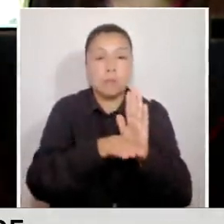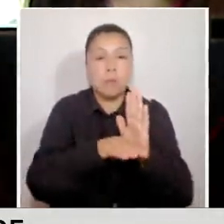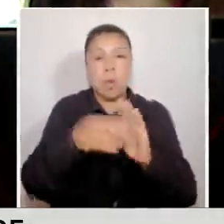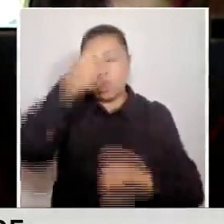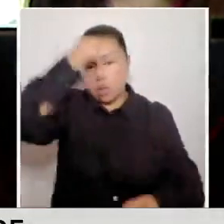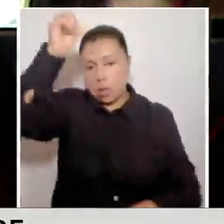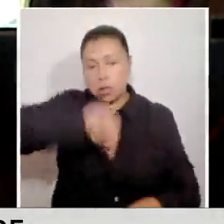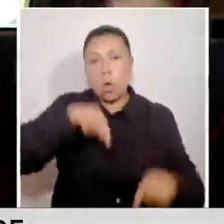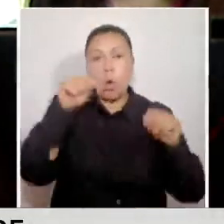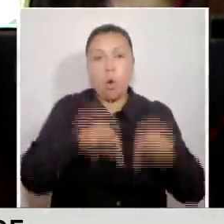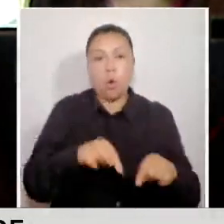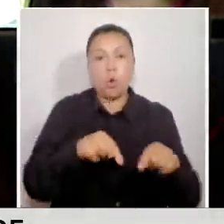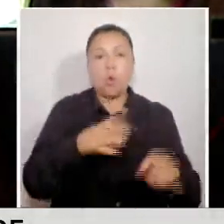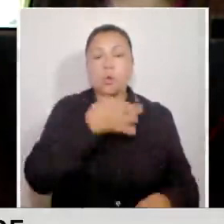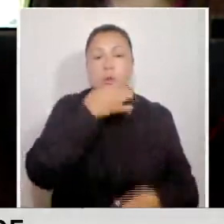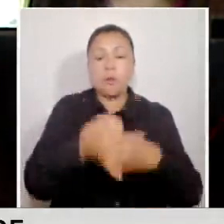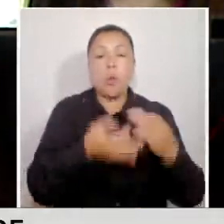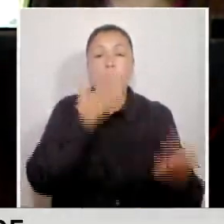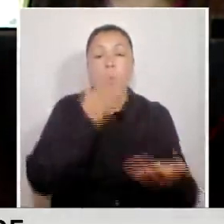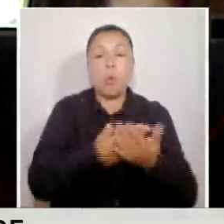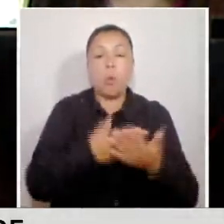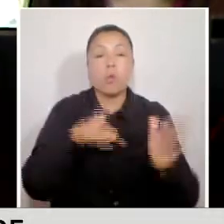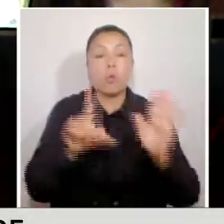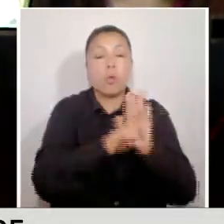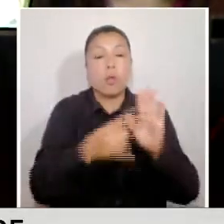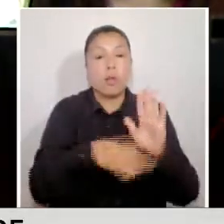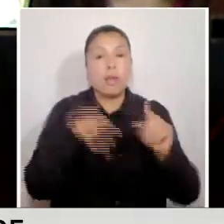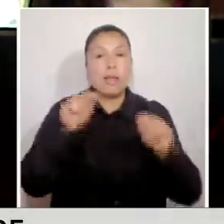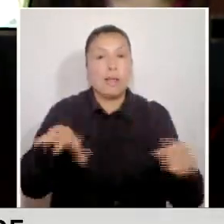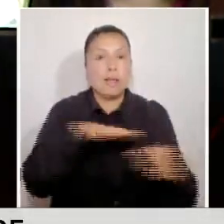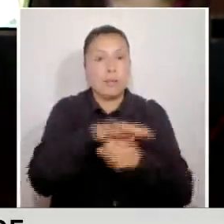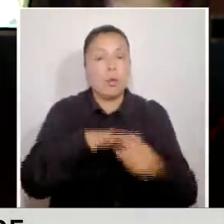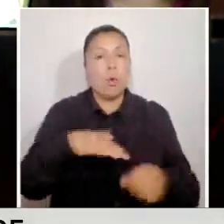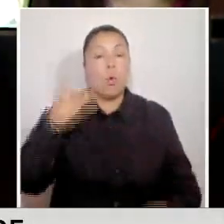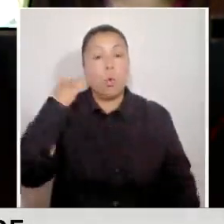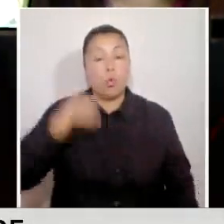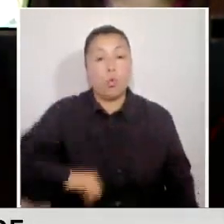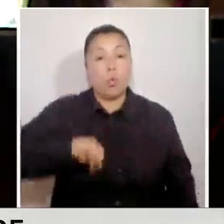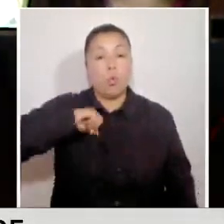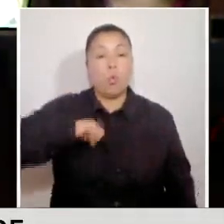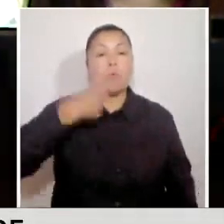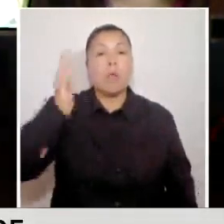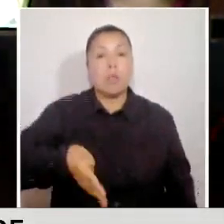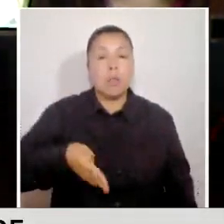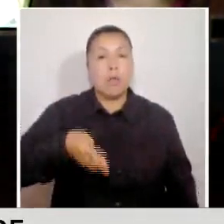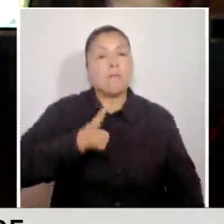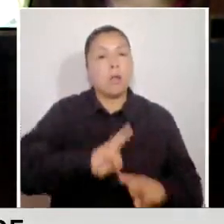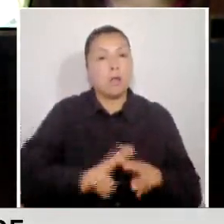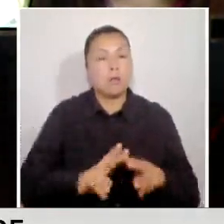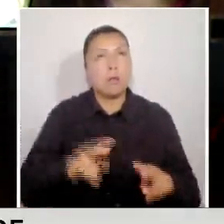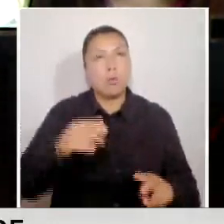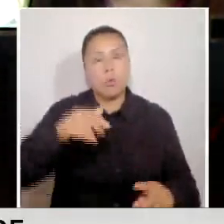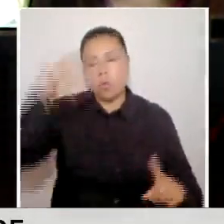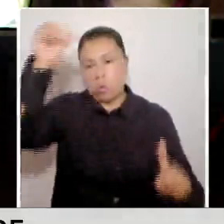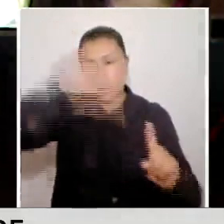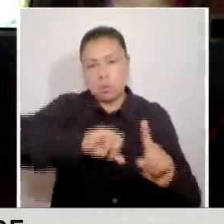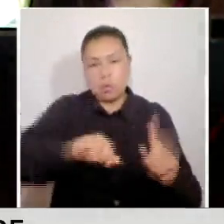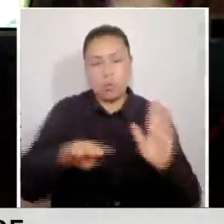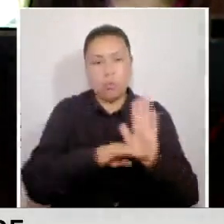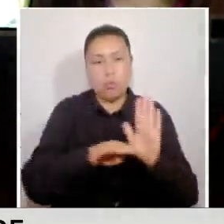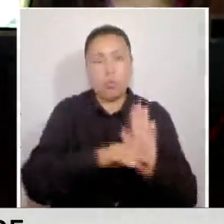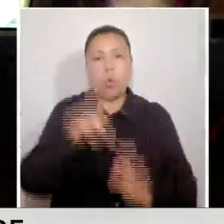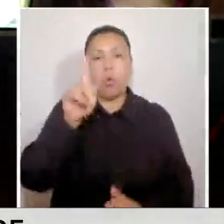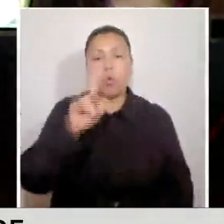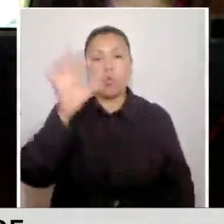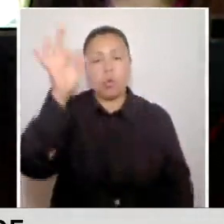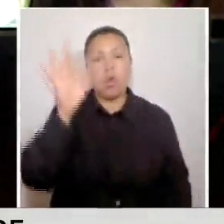establece es que cuando comete un delito de esta envergadura un menor de edad tiene que aplicársele una pena menor al mínimo en un grado y